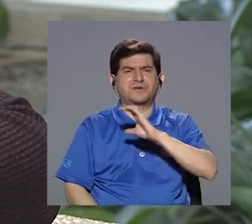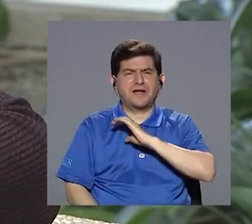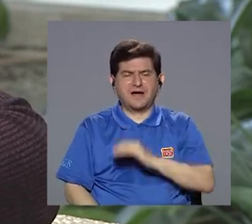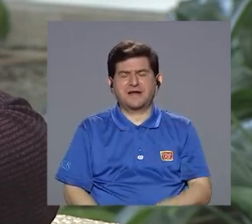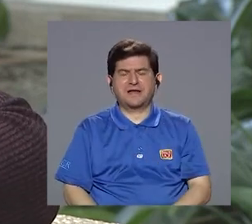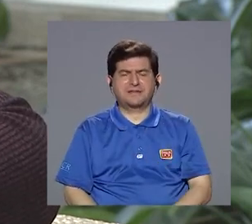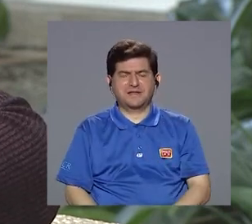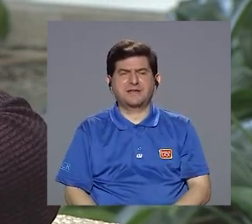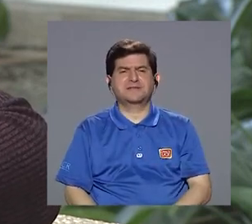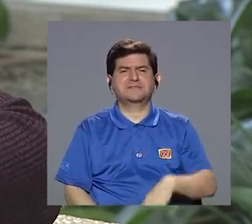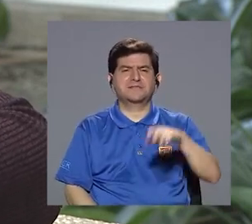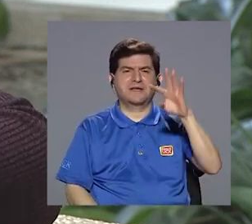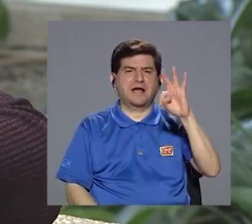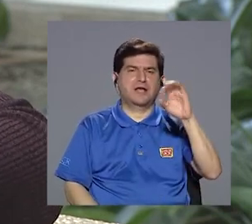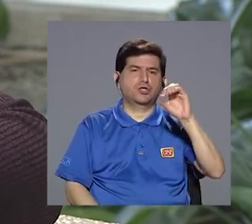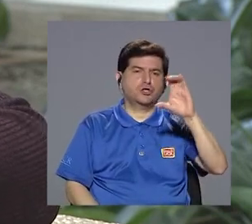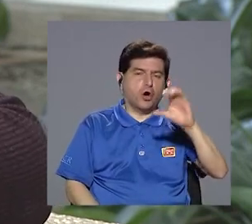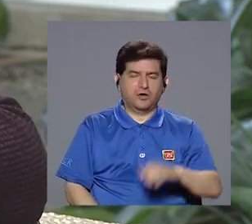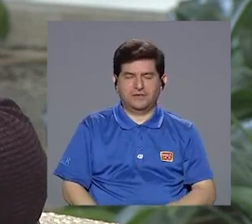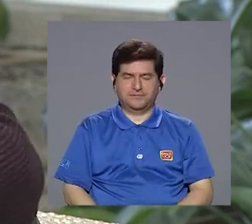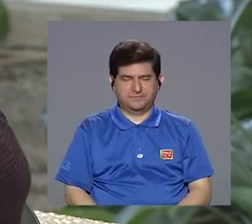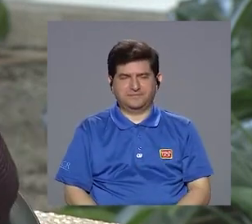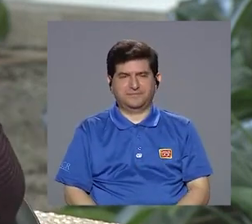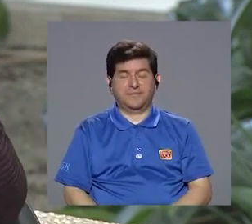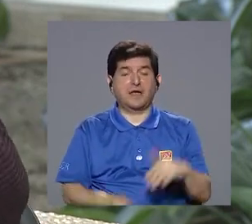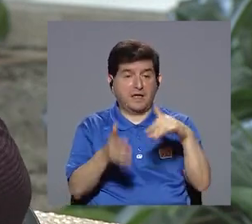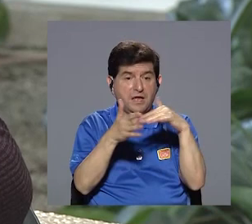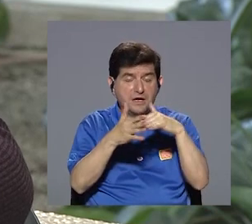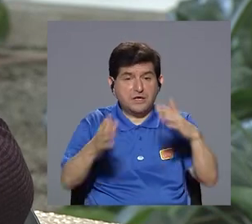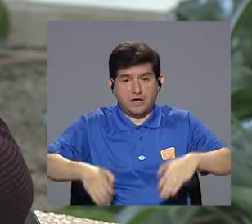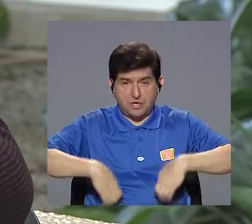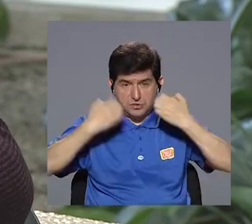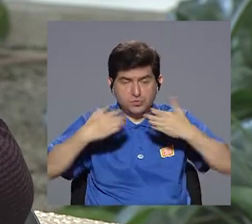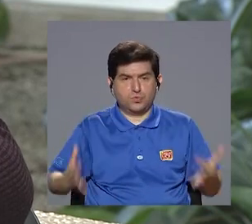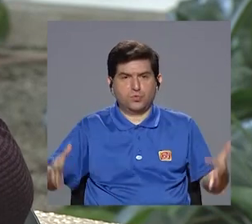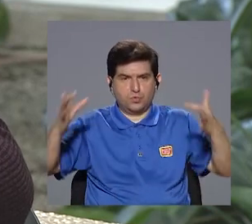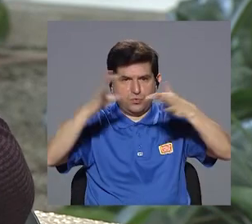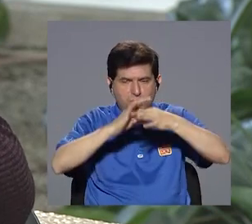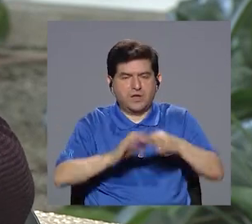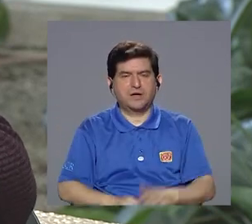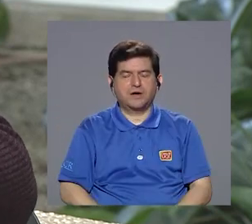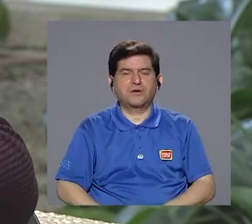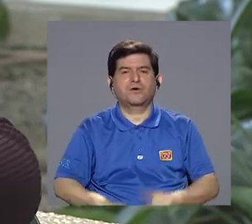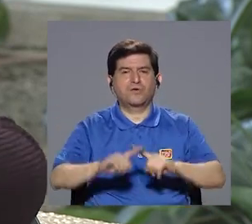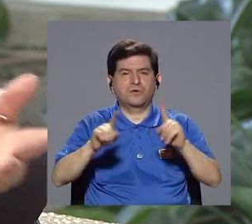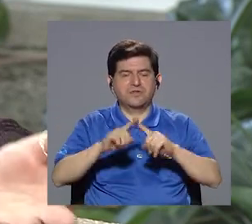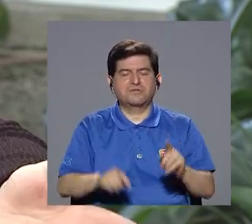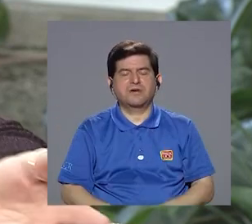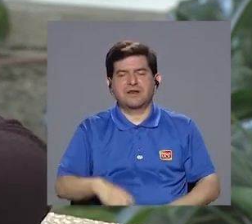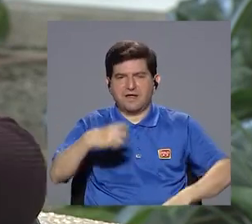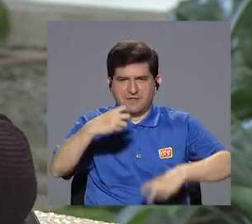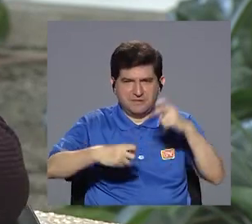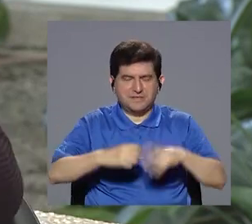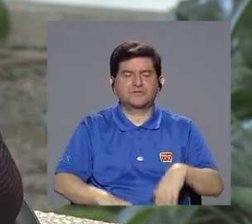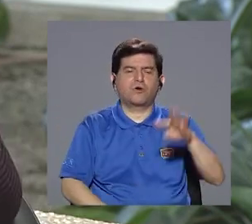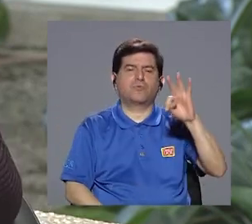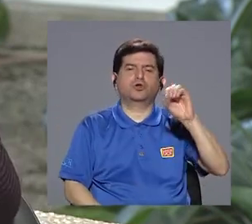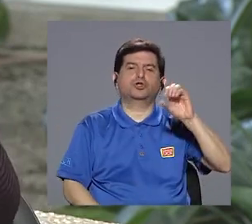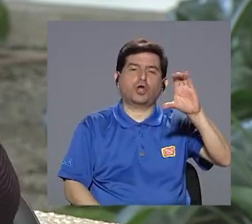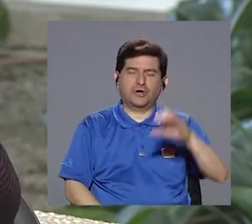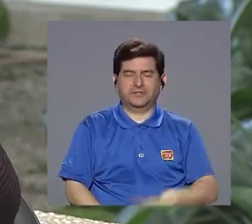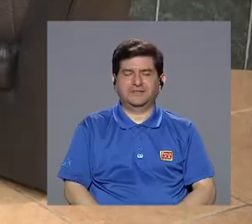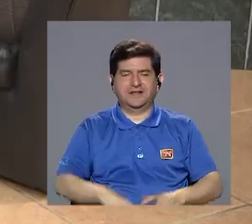sentido. Entonces, en algunos de los estudios que hay, se les asocia con trastornos como el